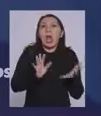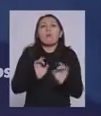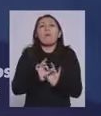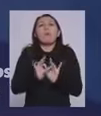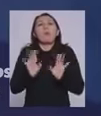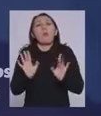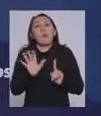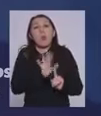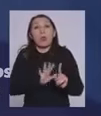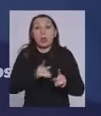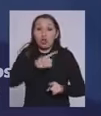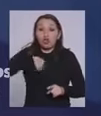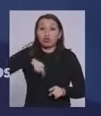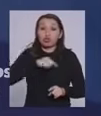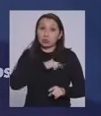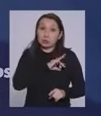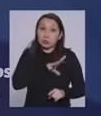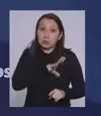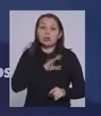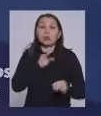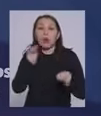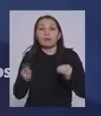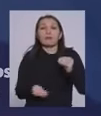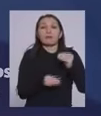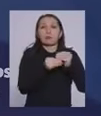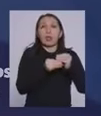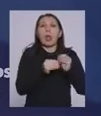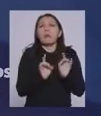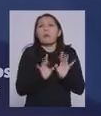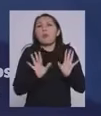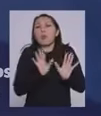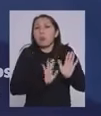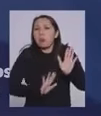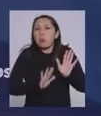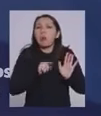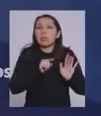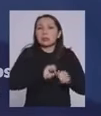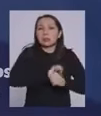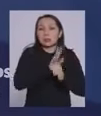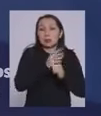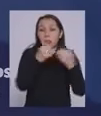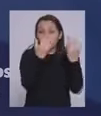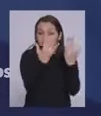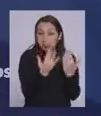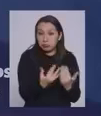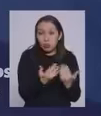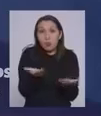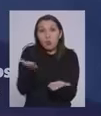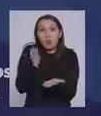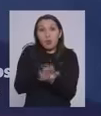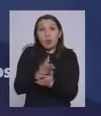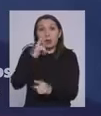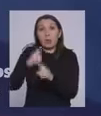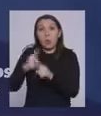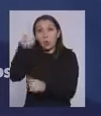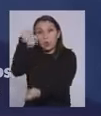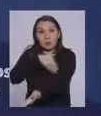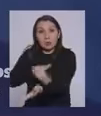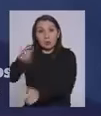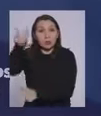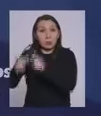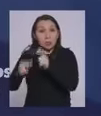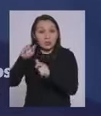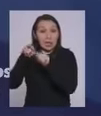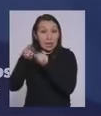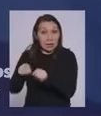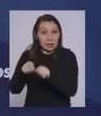probables. Nosotros agregamos los casos probables. Y al calcular muertes por millón de habitantes en base